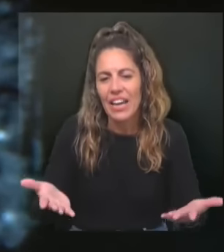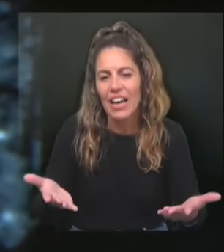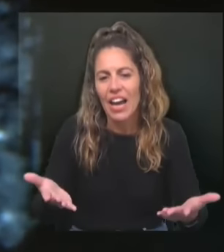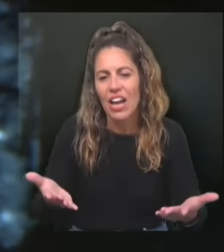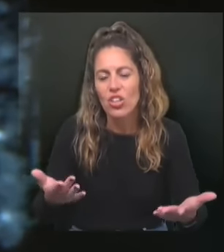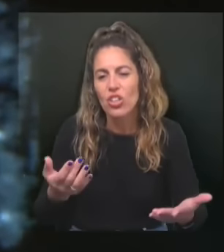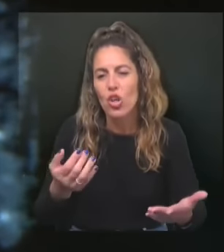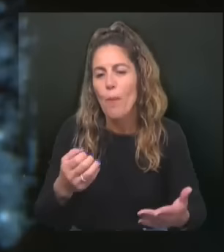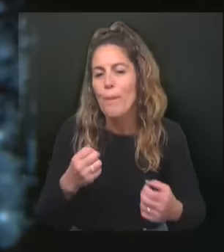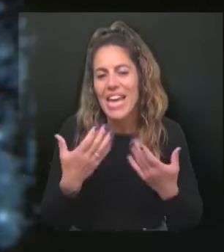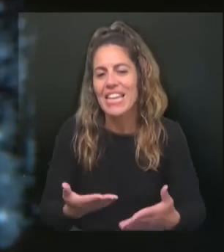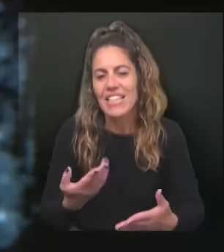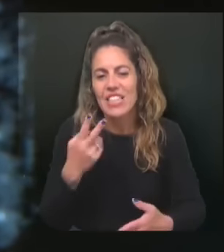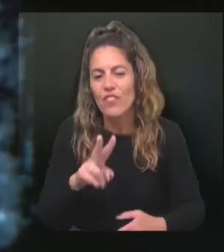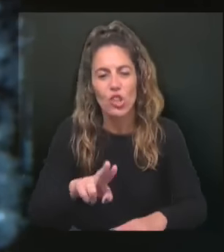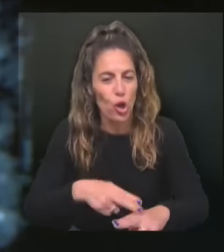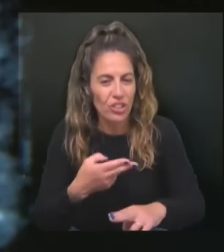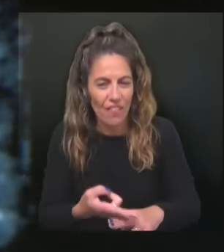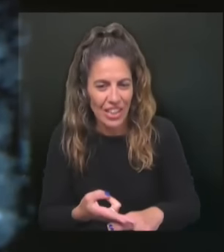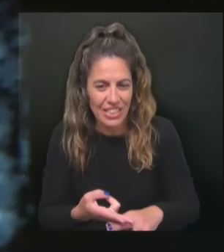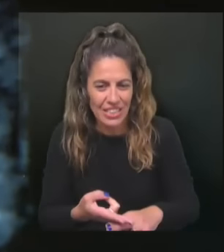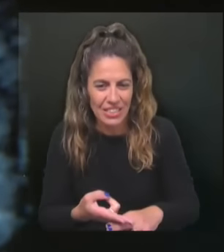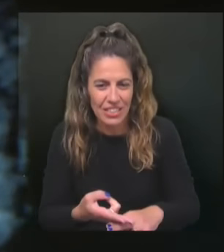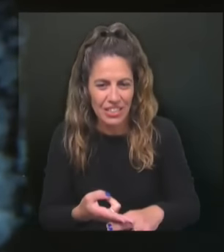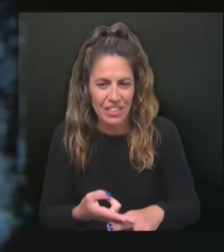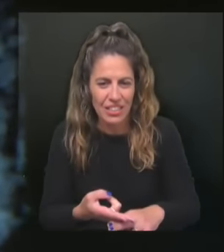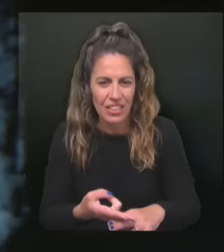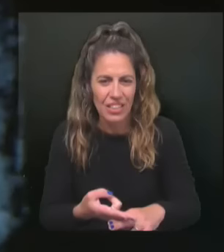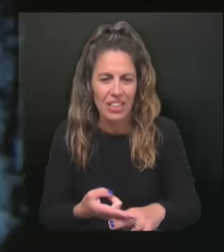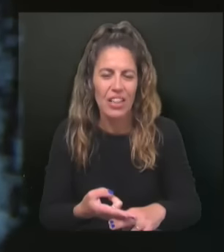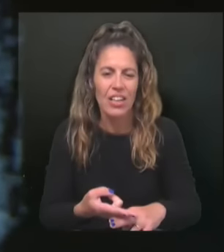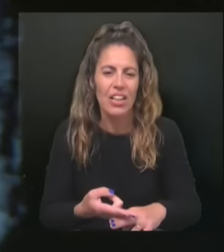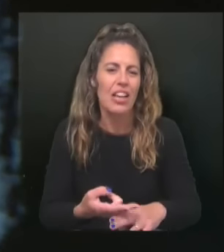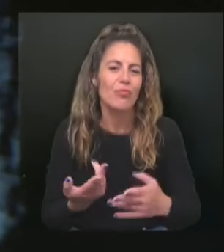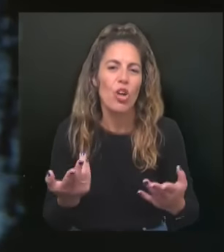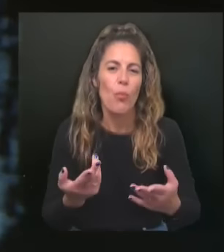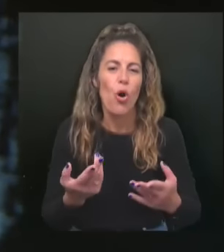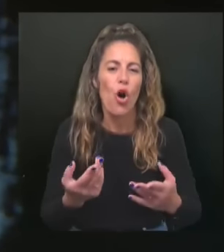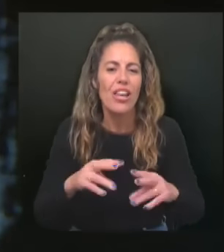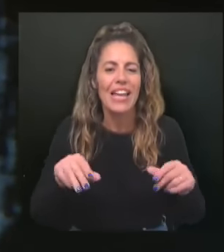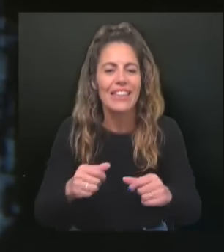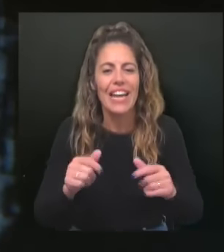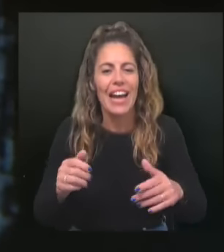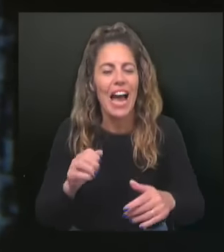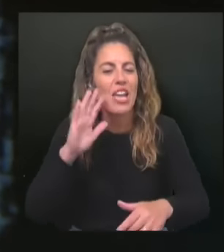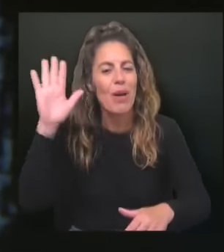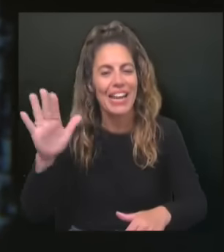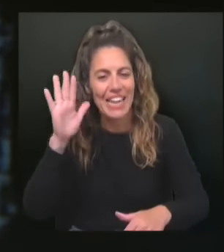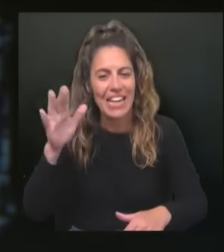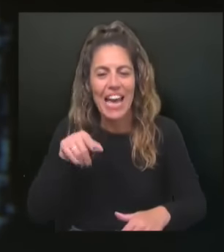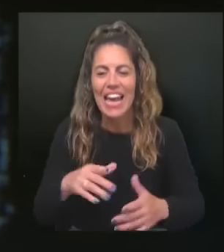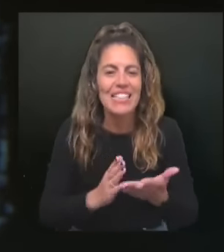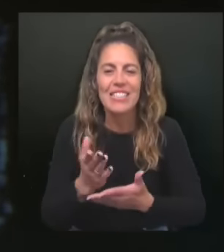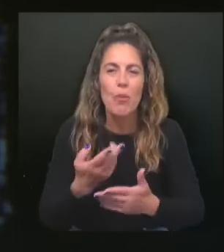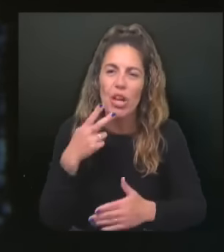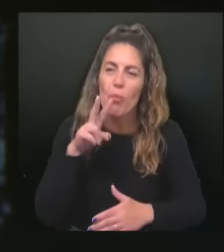vuelta. Parece una definición, él hablaba de la utopía como el sin lugar. O sea que él siempre levantó la mira, ¿verdad? Siempre levantó